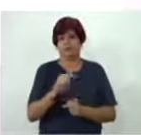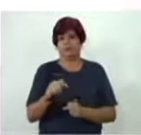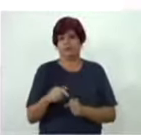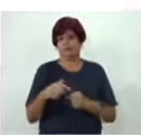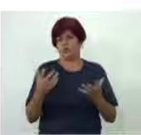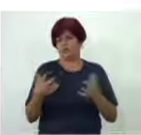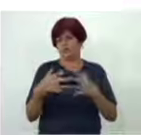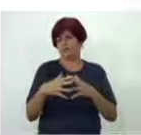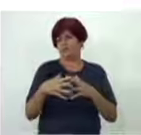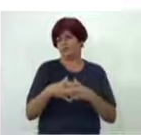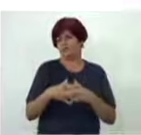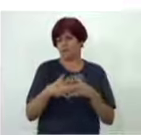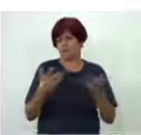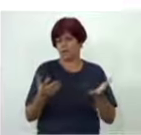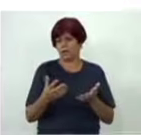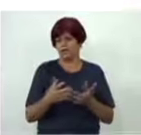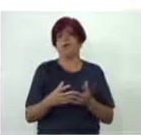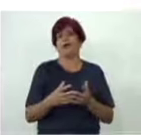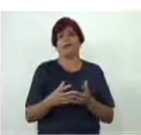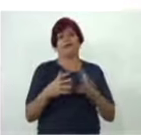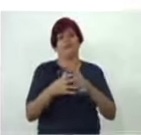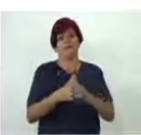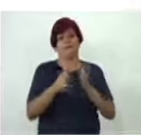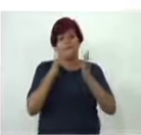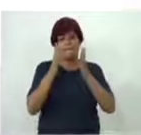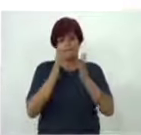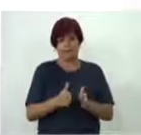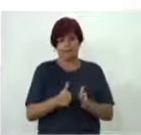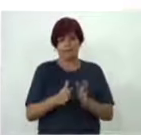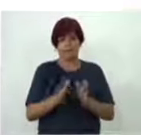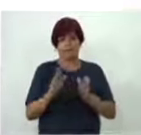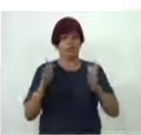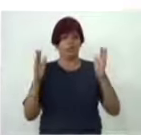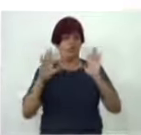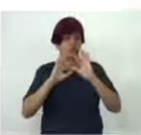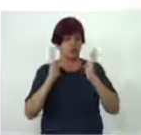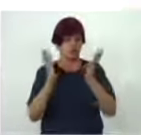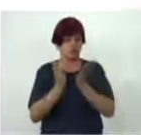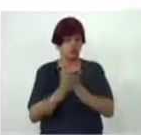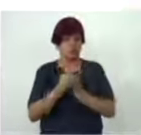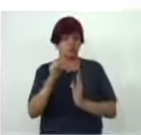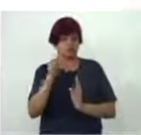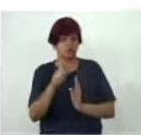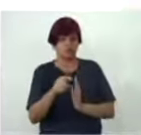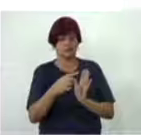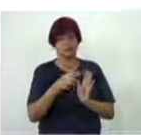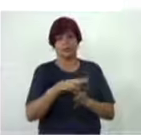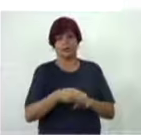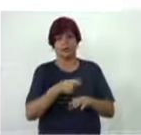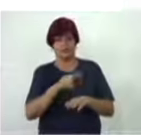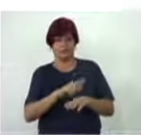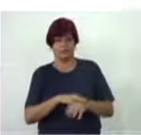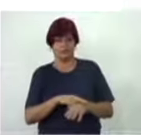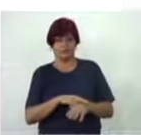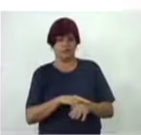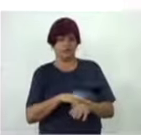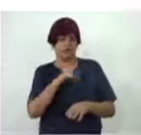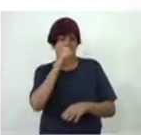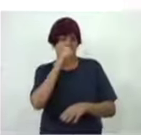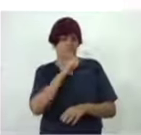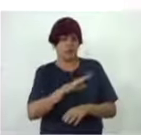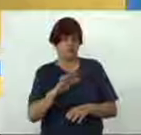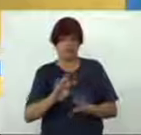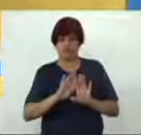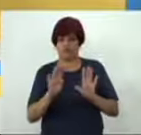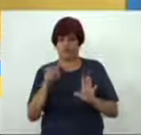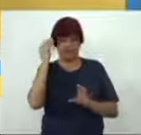relacionado con la relación parte todo en los objetos y sus representaciones. El hecho de que el niño haya trabajado